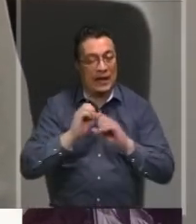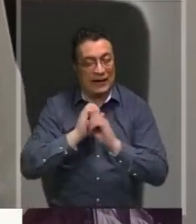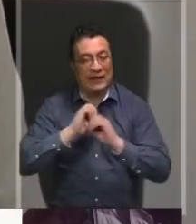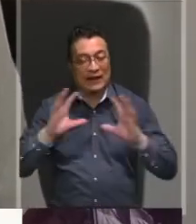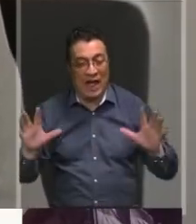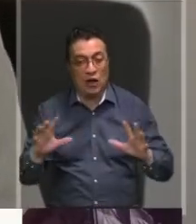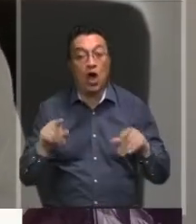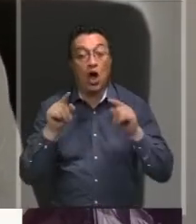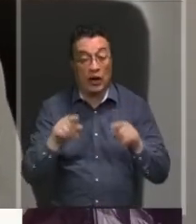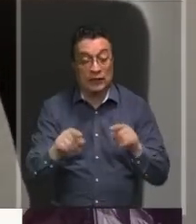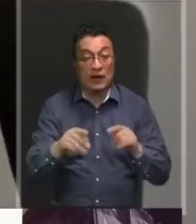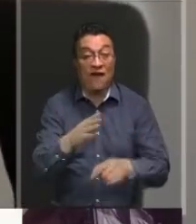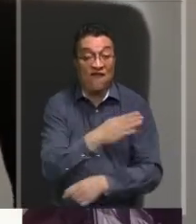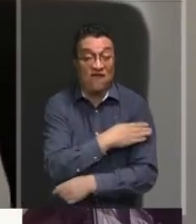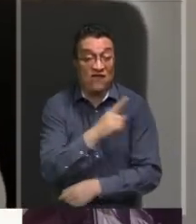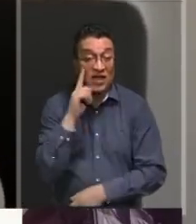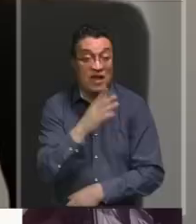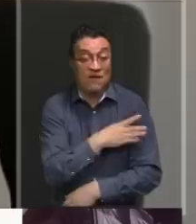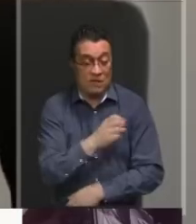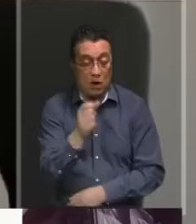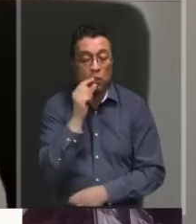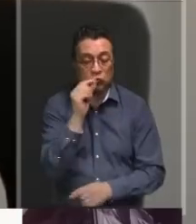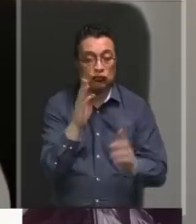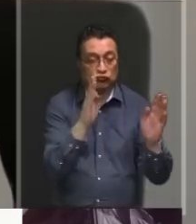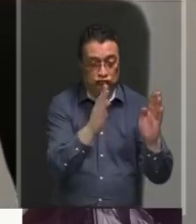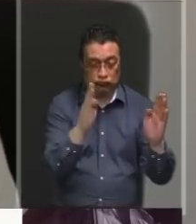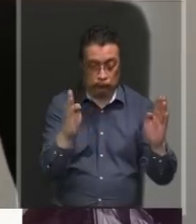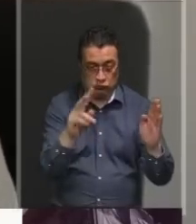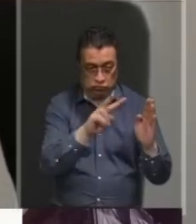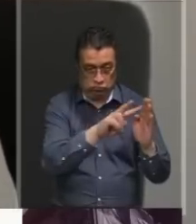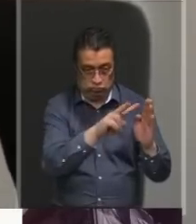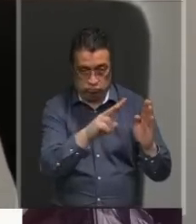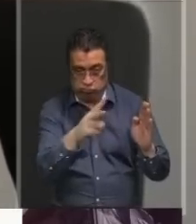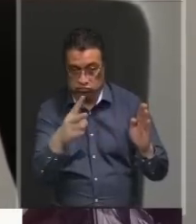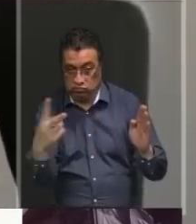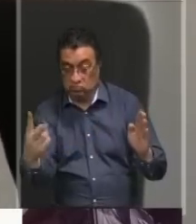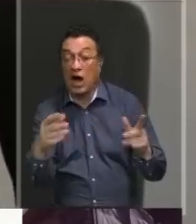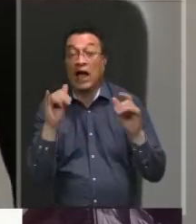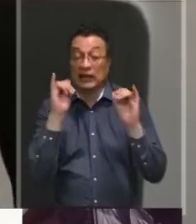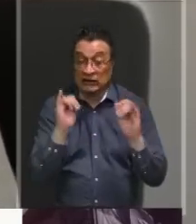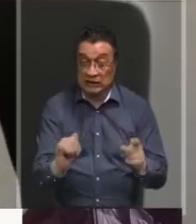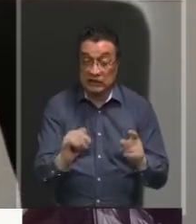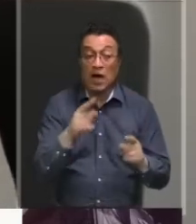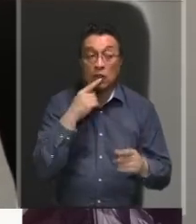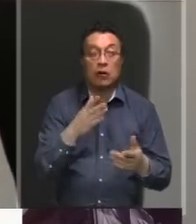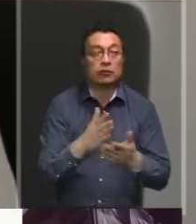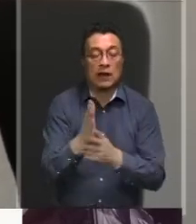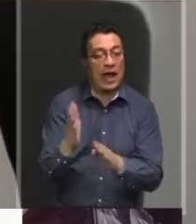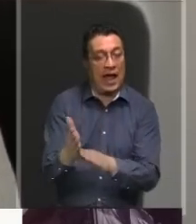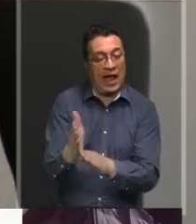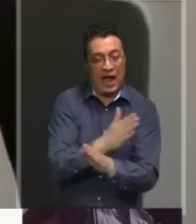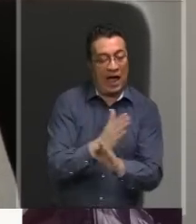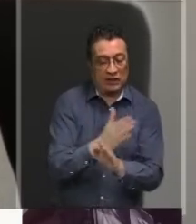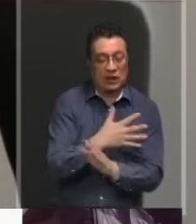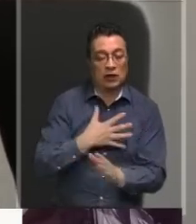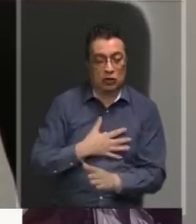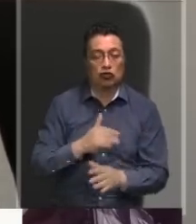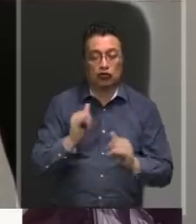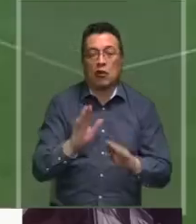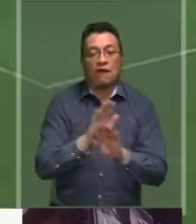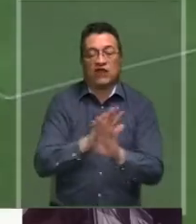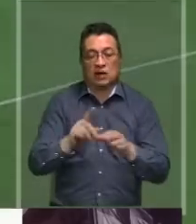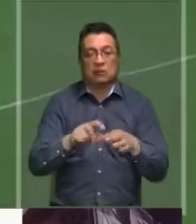ese reglamento FIFA va a dar un periodo de transición, igualmente Sergio nos comunicó a comienzo de año que él quería adelantar ese proceso y darlo por